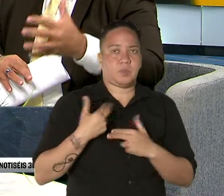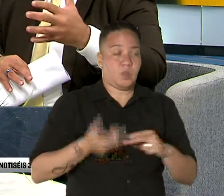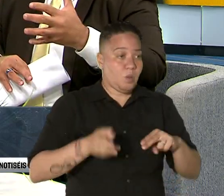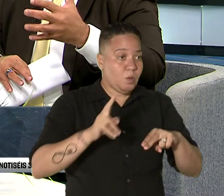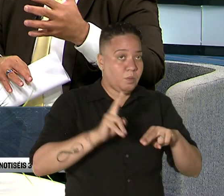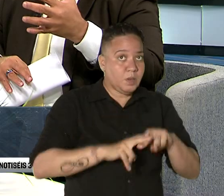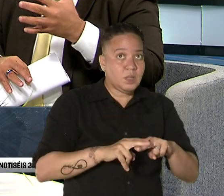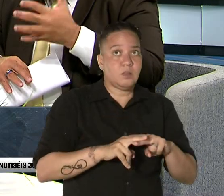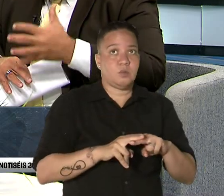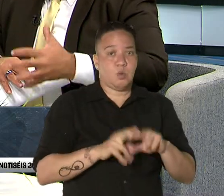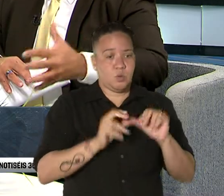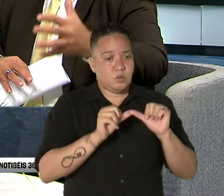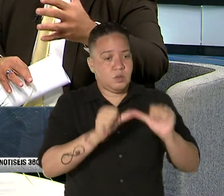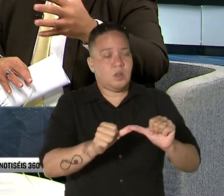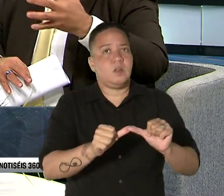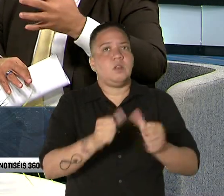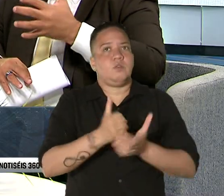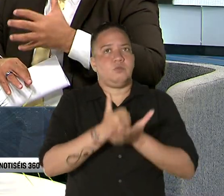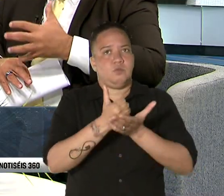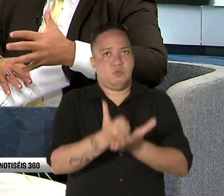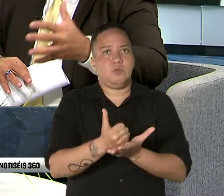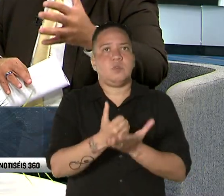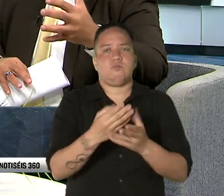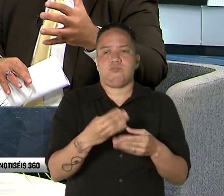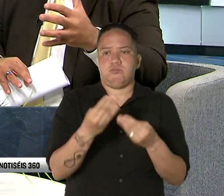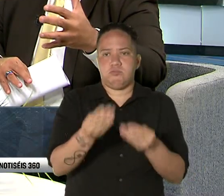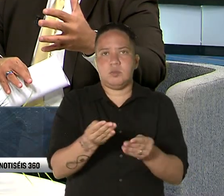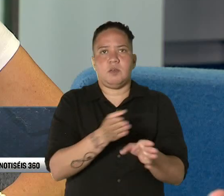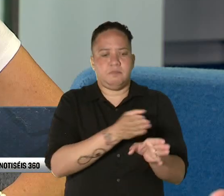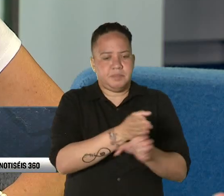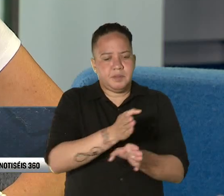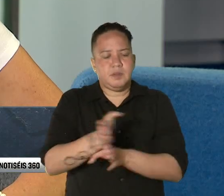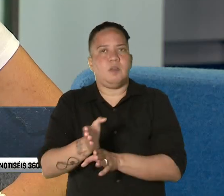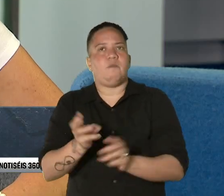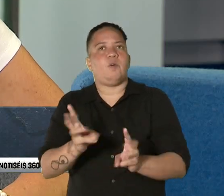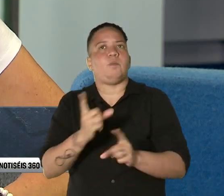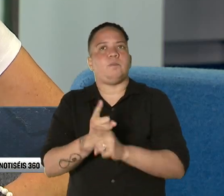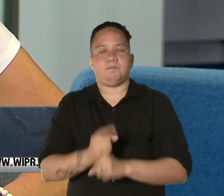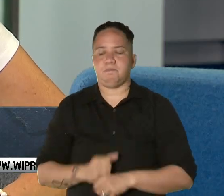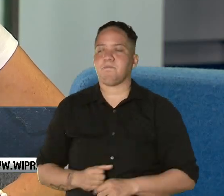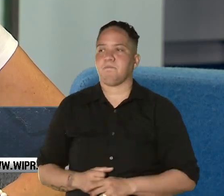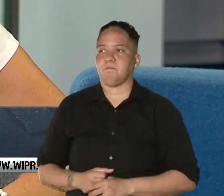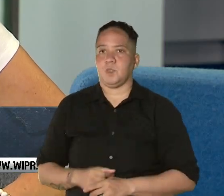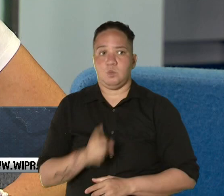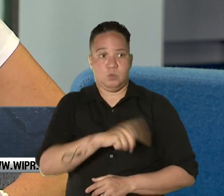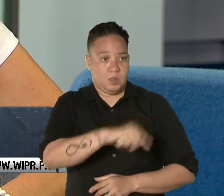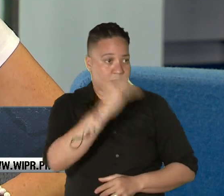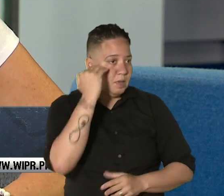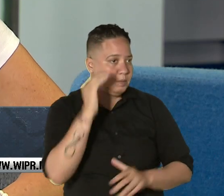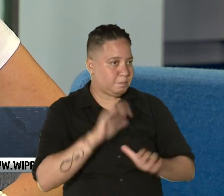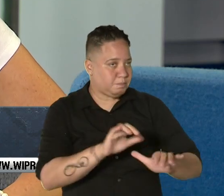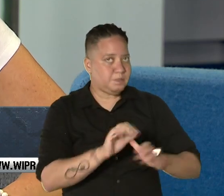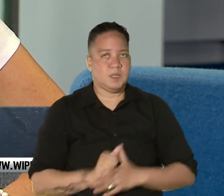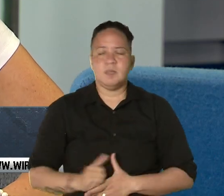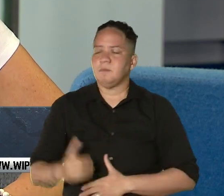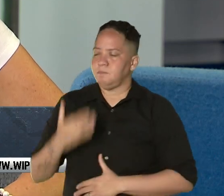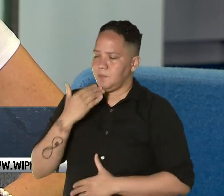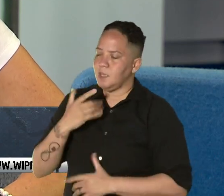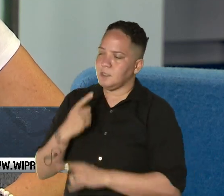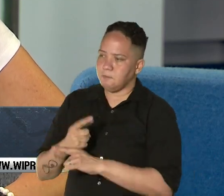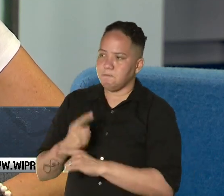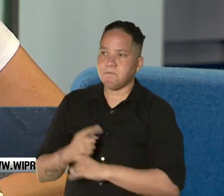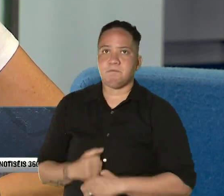se puede seguir dando en la medida que las ayudas se sigan brindando la mayoría que se esté canalizando esto de manera correcta correcto como ustedes saben hacerlo correcto Gracias nosotros